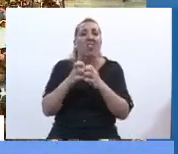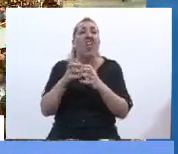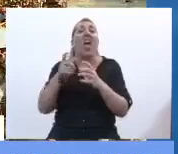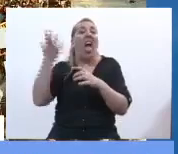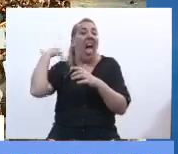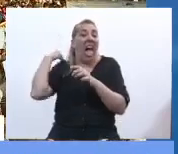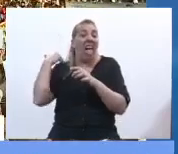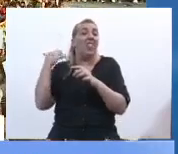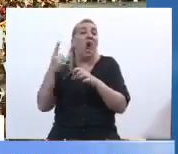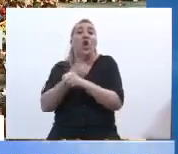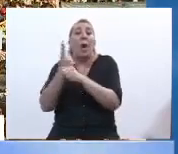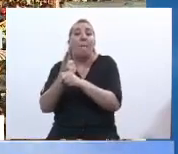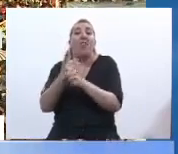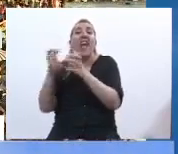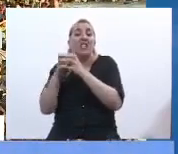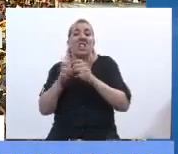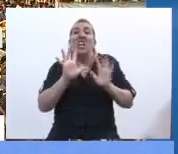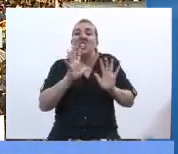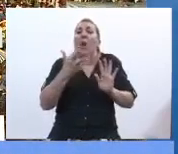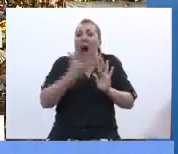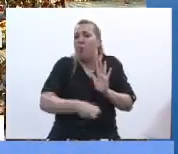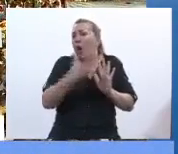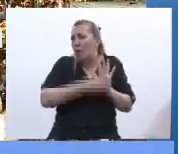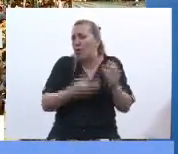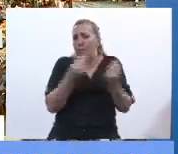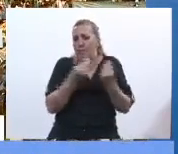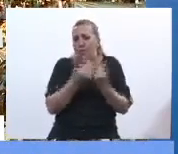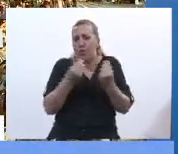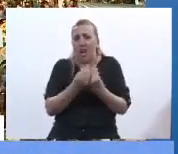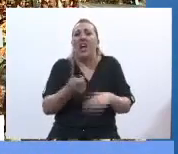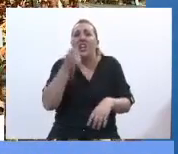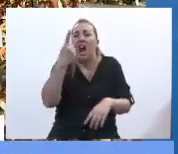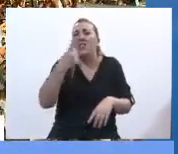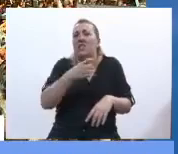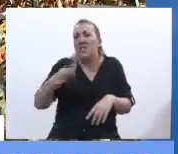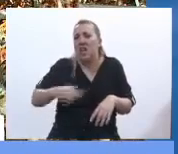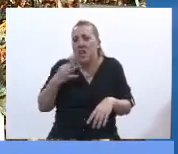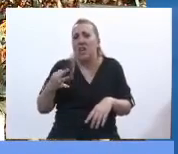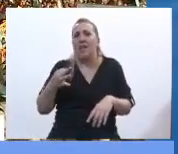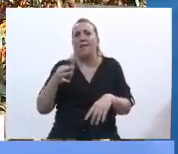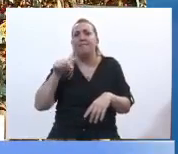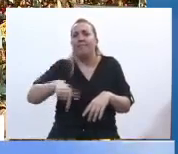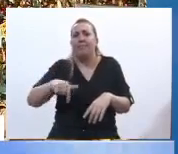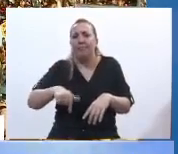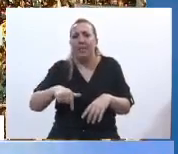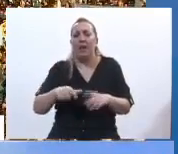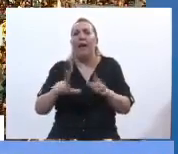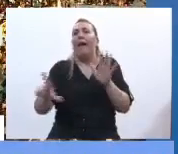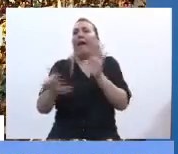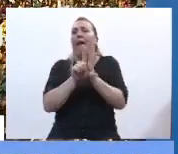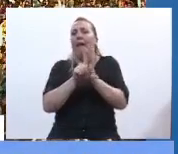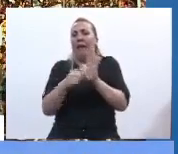seguían haciendo. Ya tenemos casi un siglo de que está penado en nuestro ordenamiento